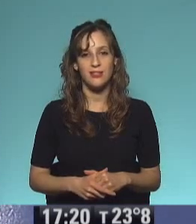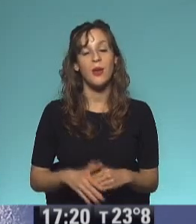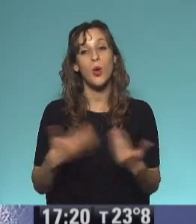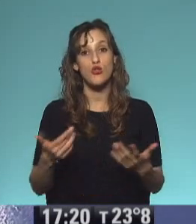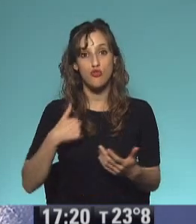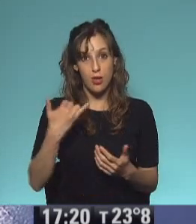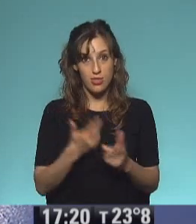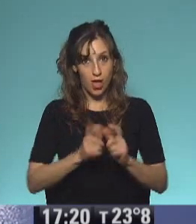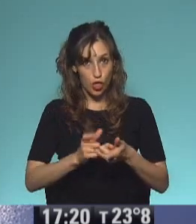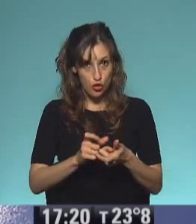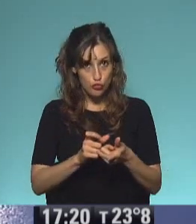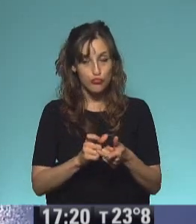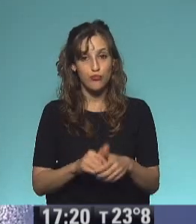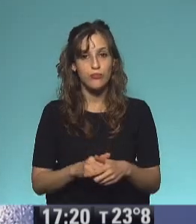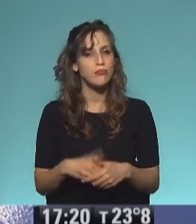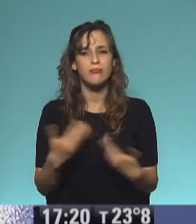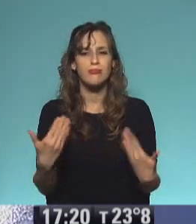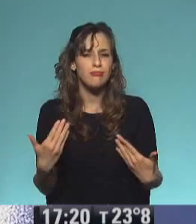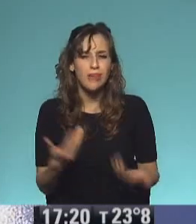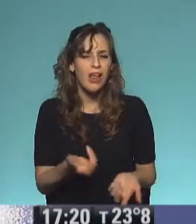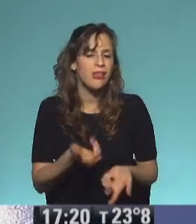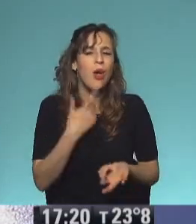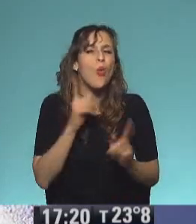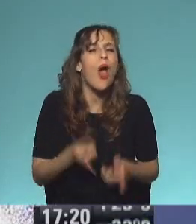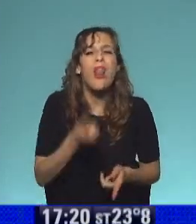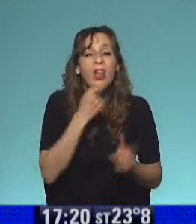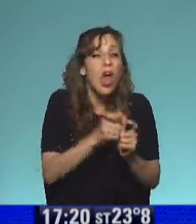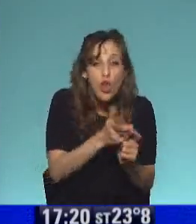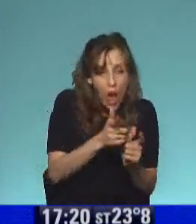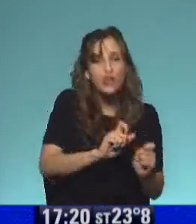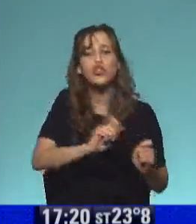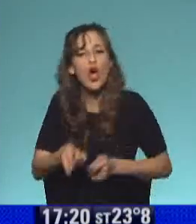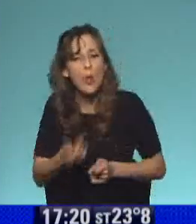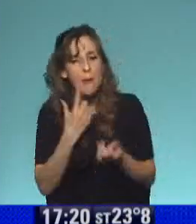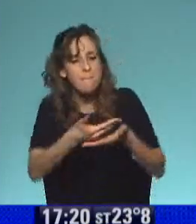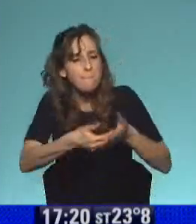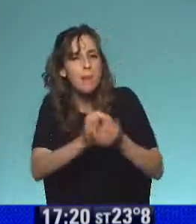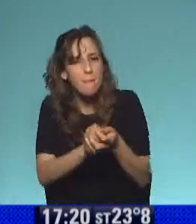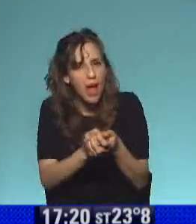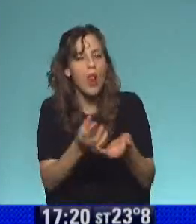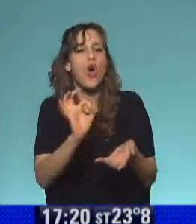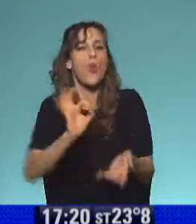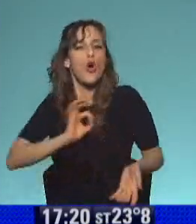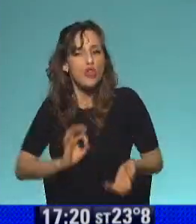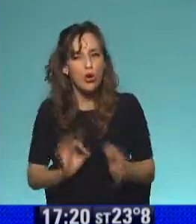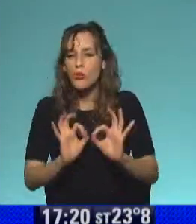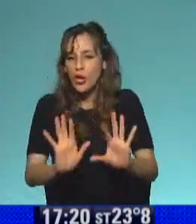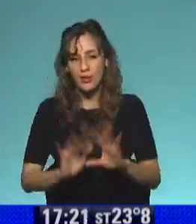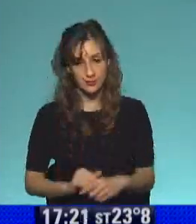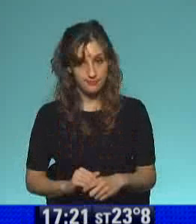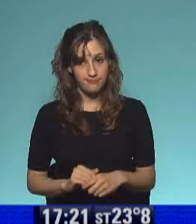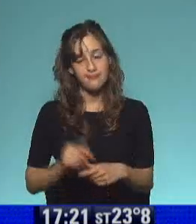dado. Lo puedo hacer con una piedrita, con un botón, con una bolita de papel, con lo que quieran. Vamos a hacer la rayuela.